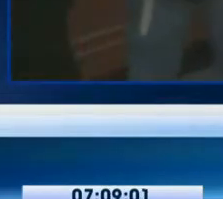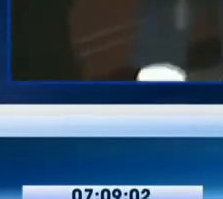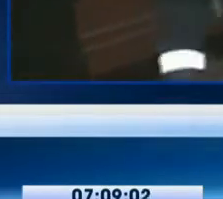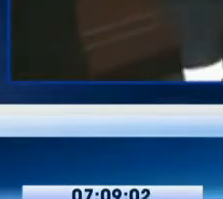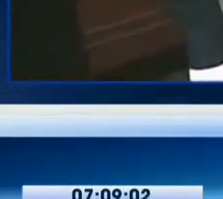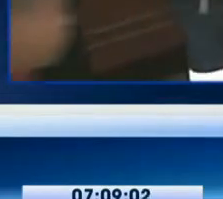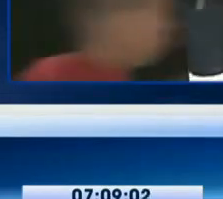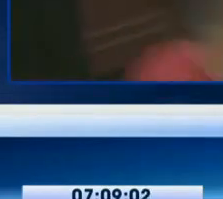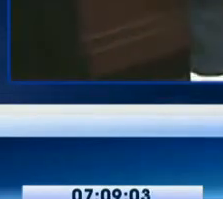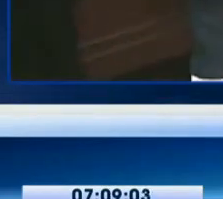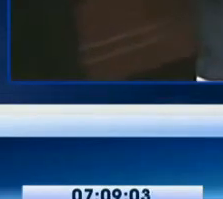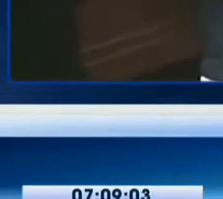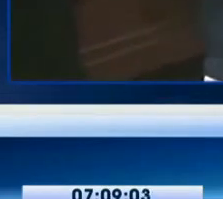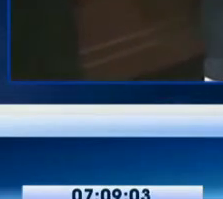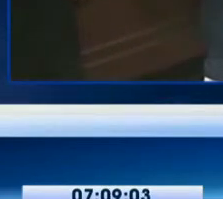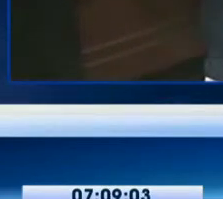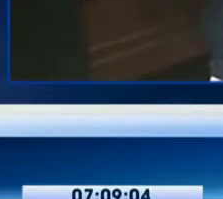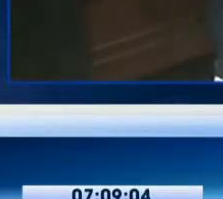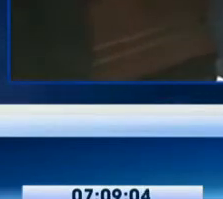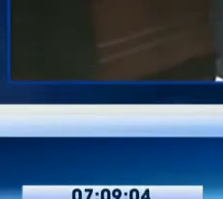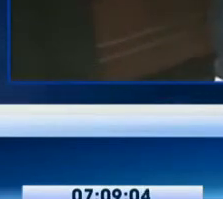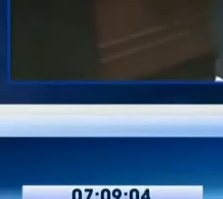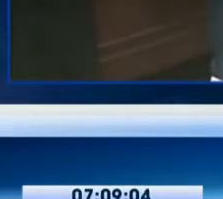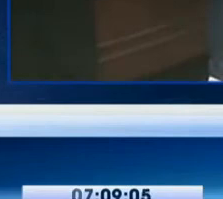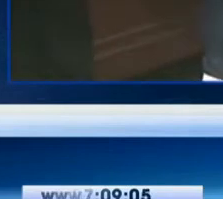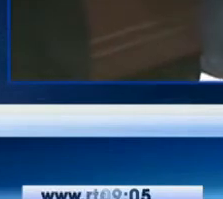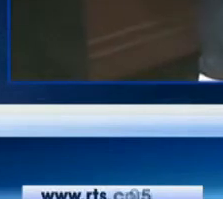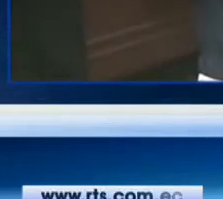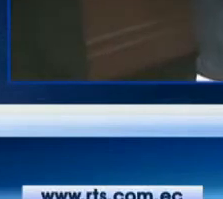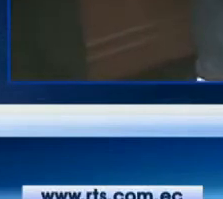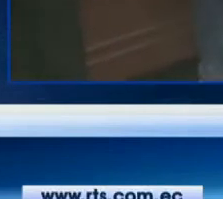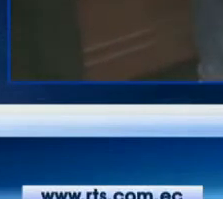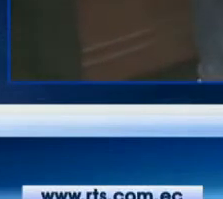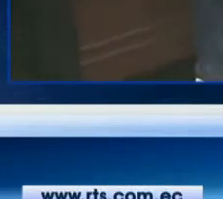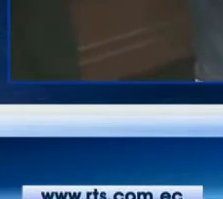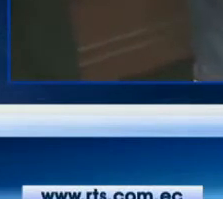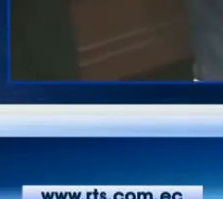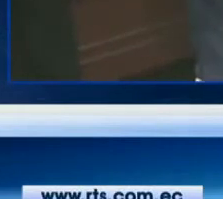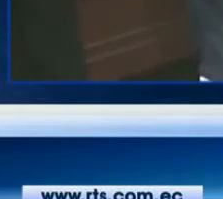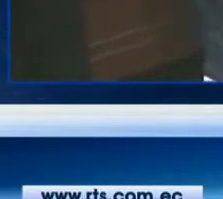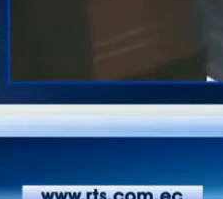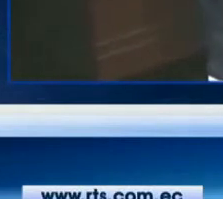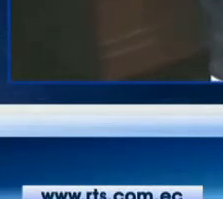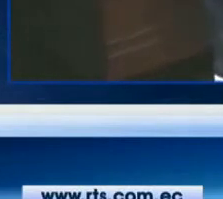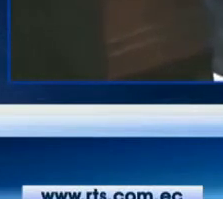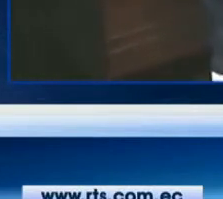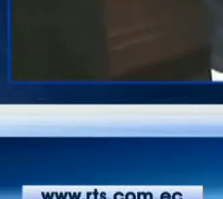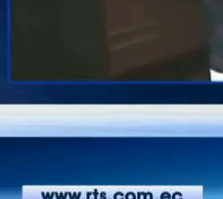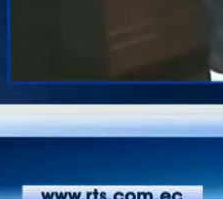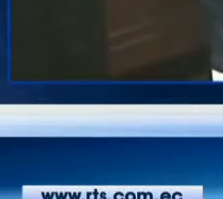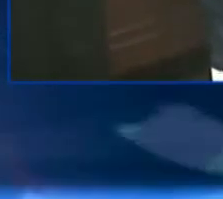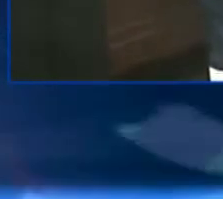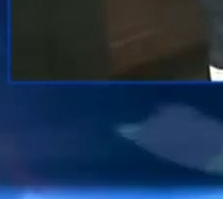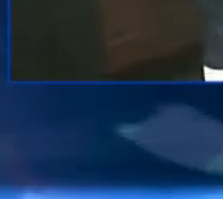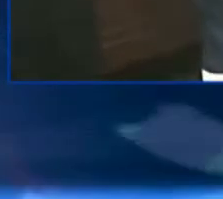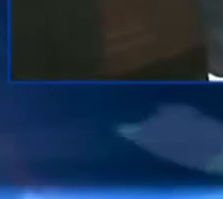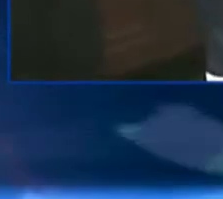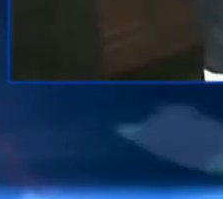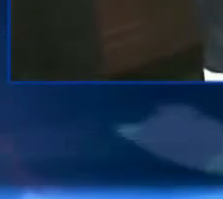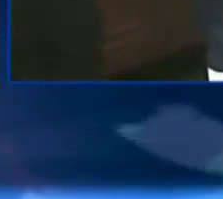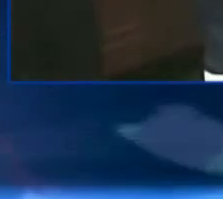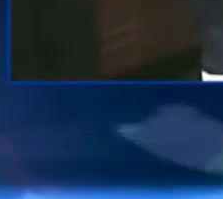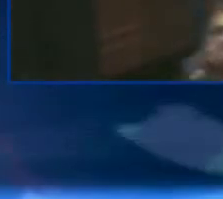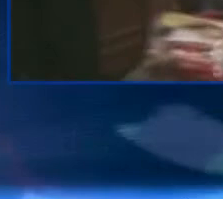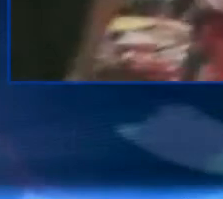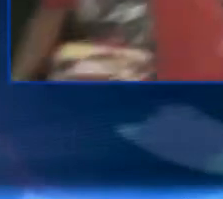casa siempre protegida y cuidada. Encargada con alguien que la le policía. Eche un ojo. Así es, definitivamente. Bueno, vamos más adelante a enlazarnos